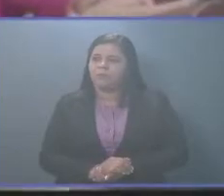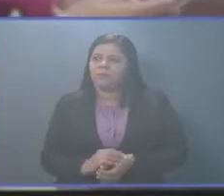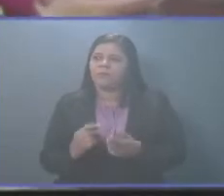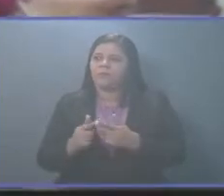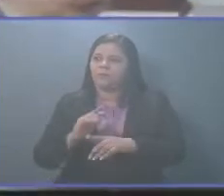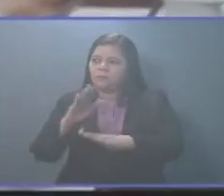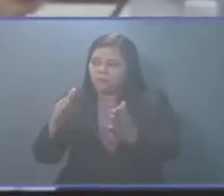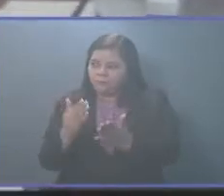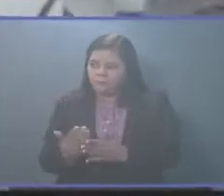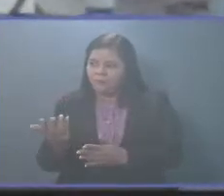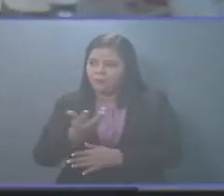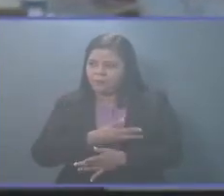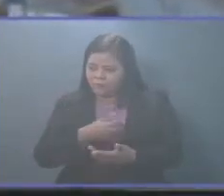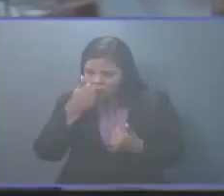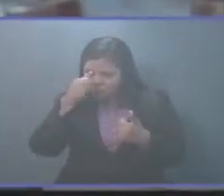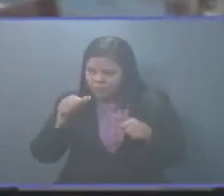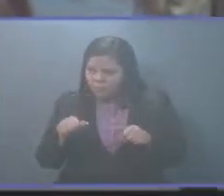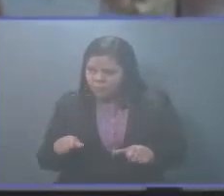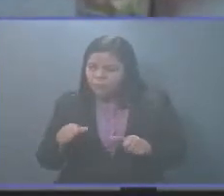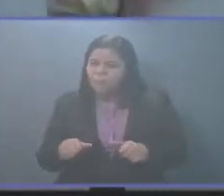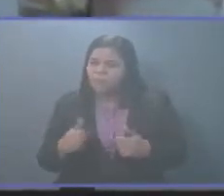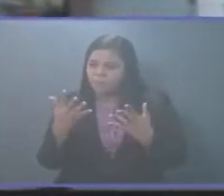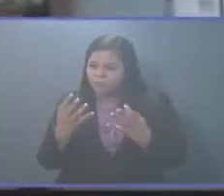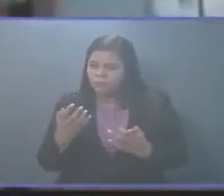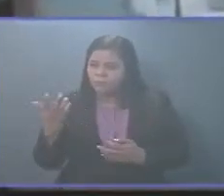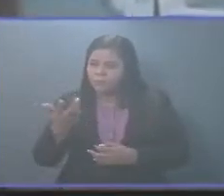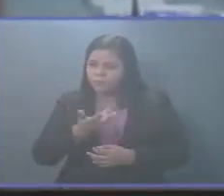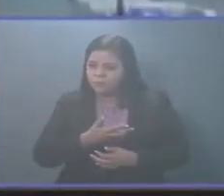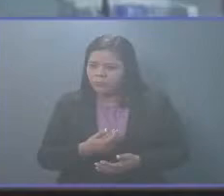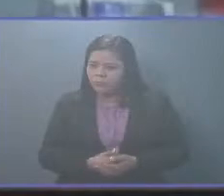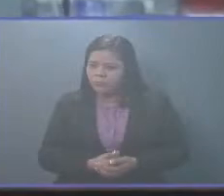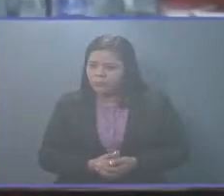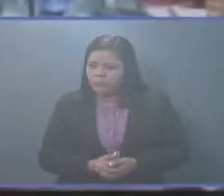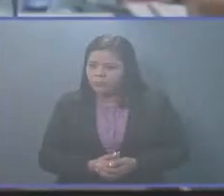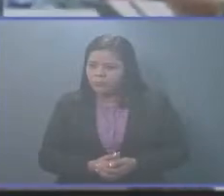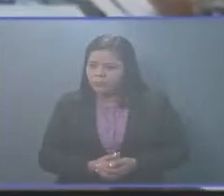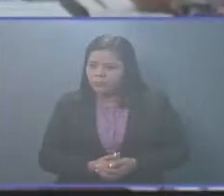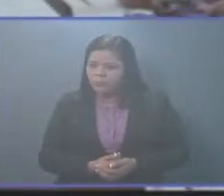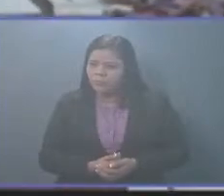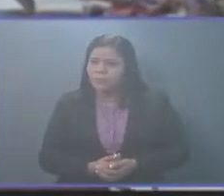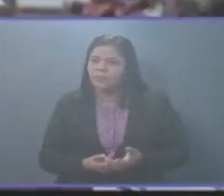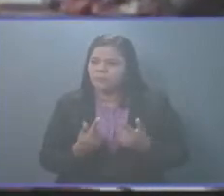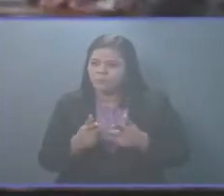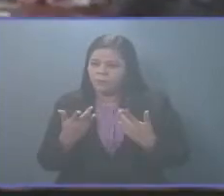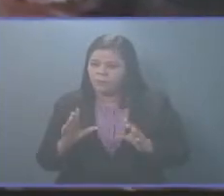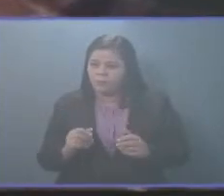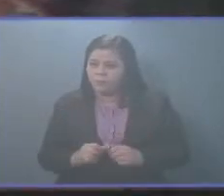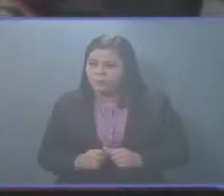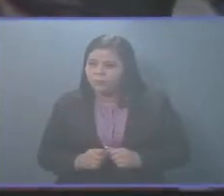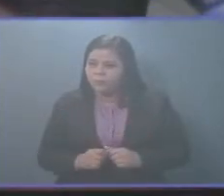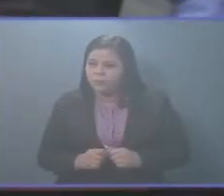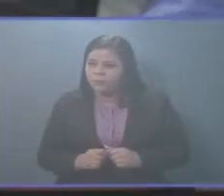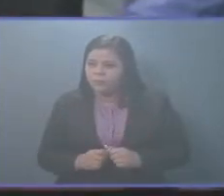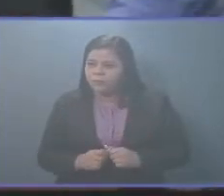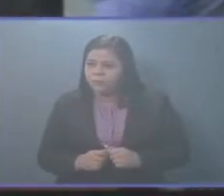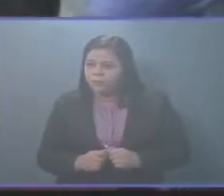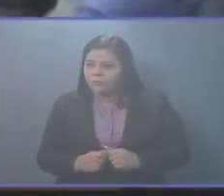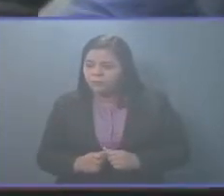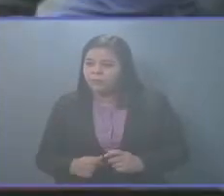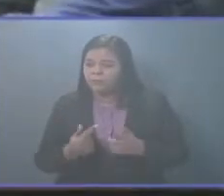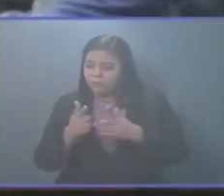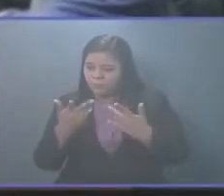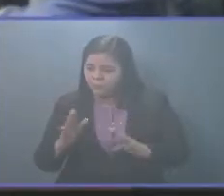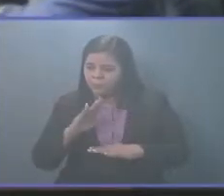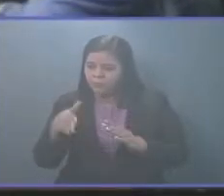Por favor, continúe. Me parece muy ilustrativo de lo que ha acontecido con los